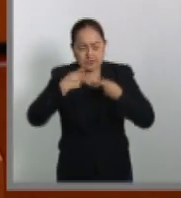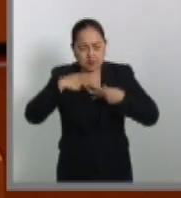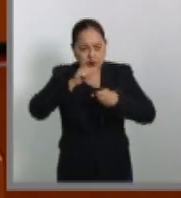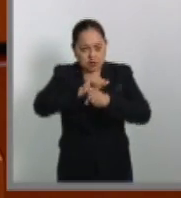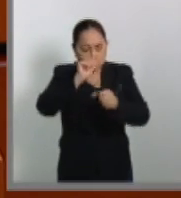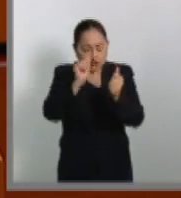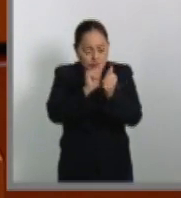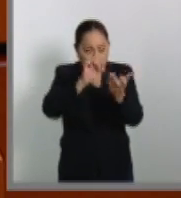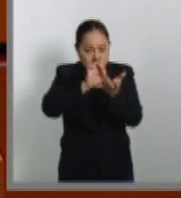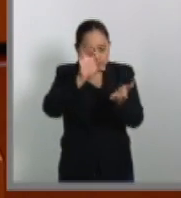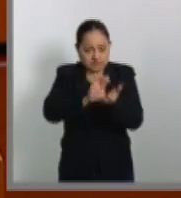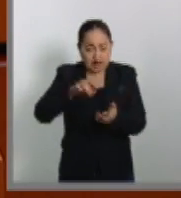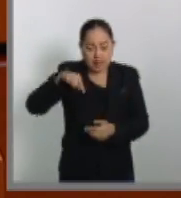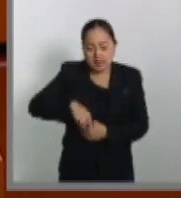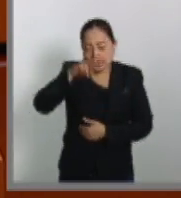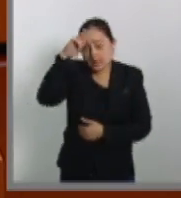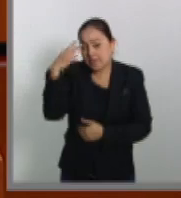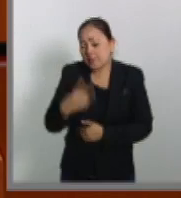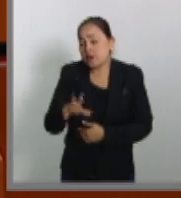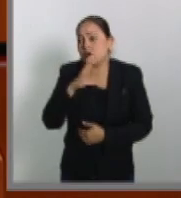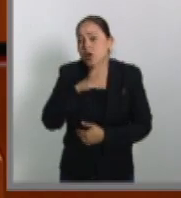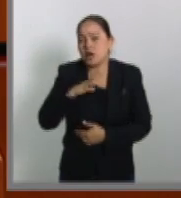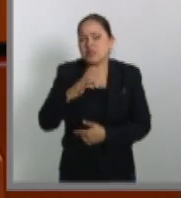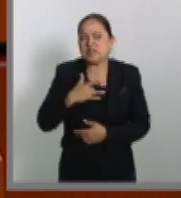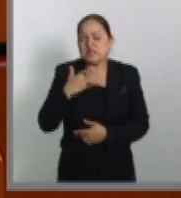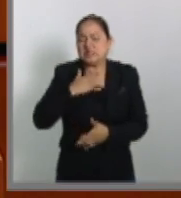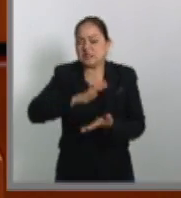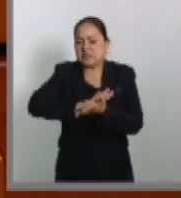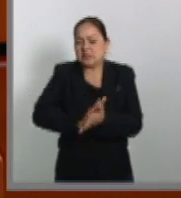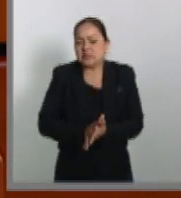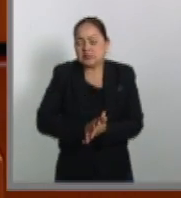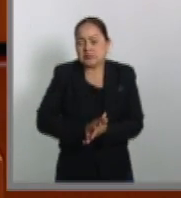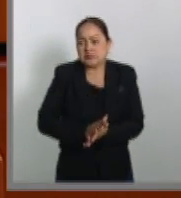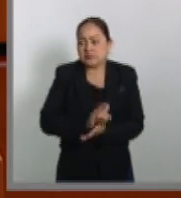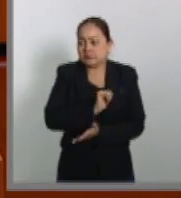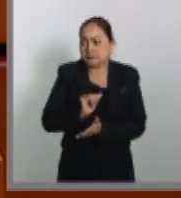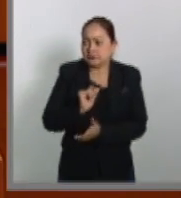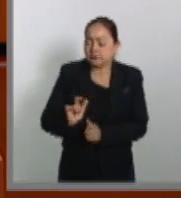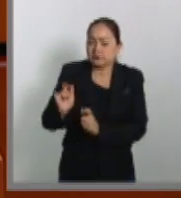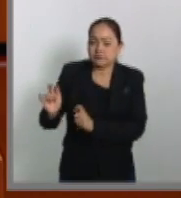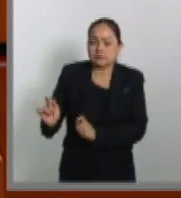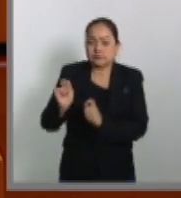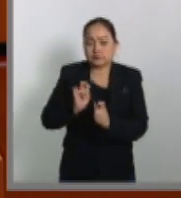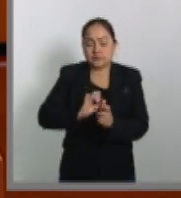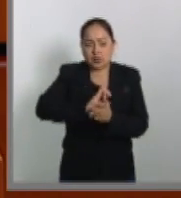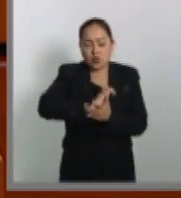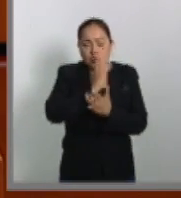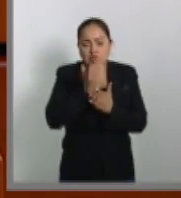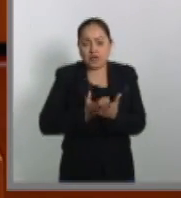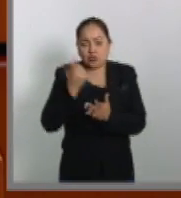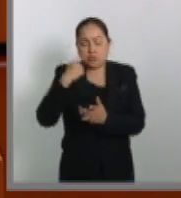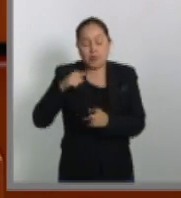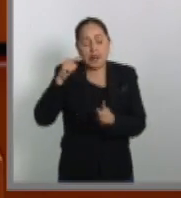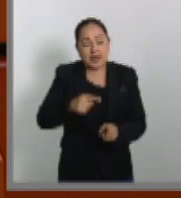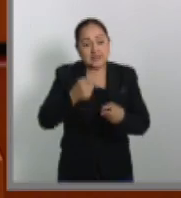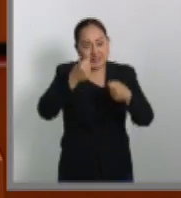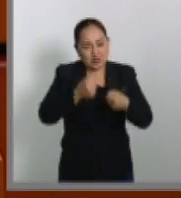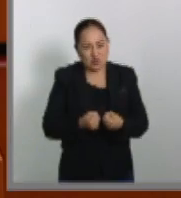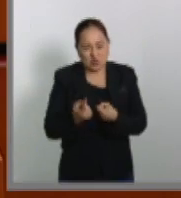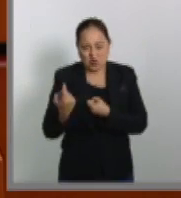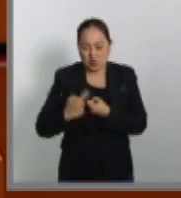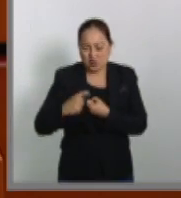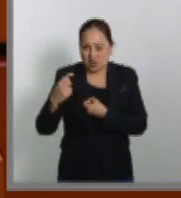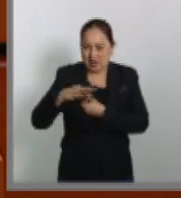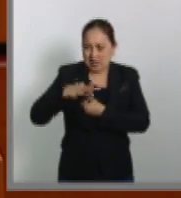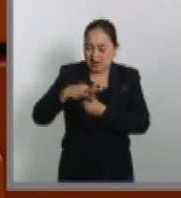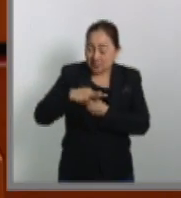en México una percepción de discriminación en la contratación de seguros de más del 80%. Es